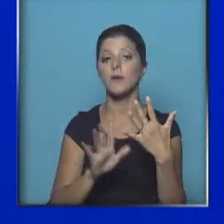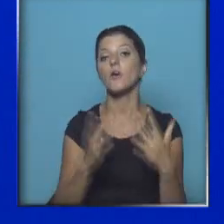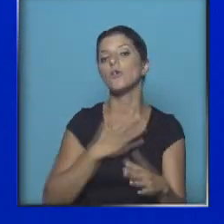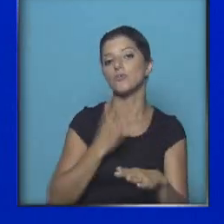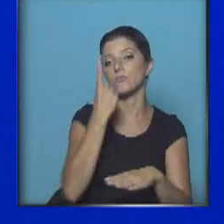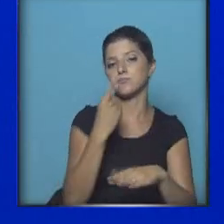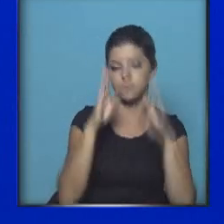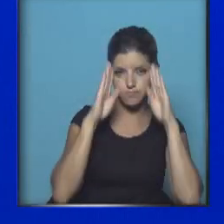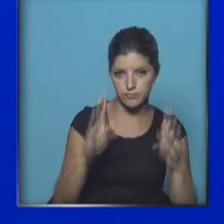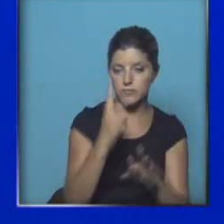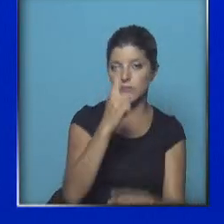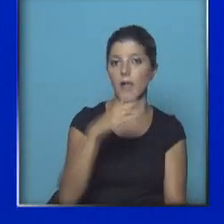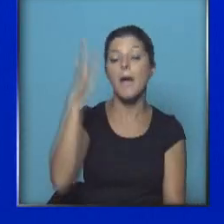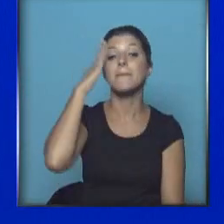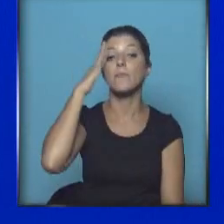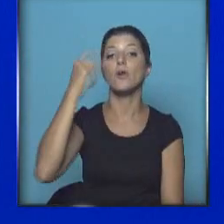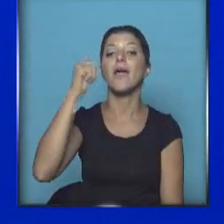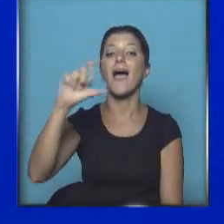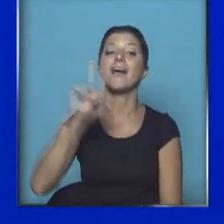una de ellas, a Memoria Activa.